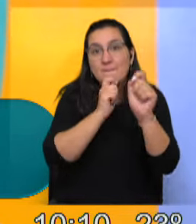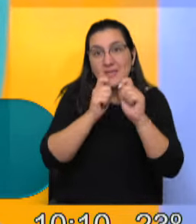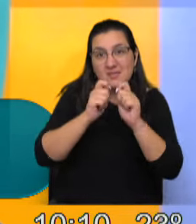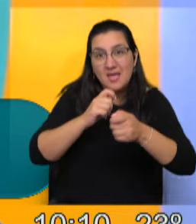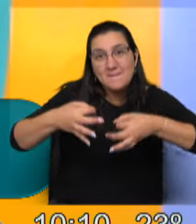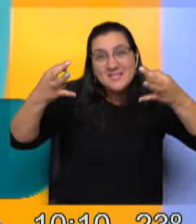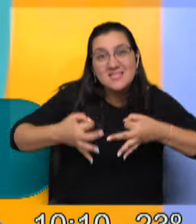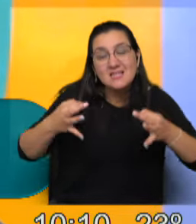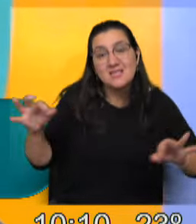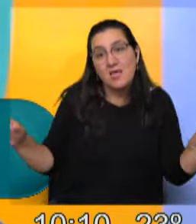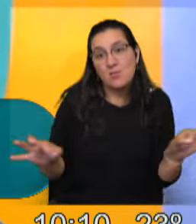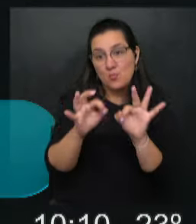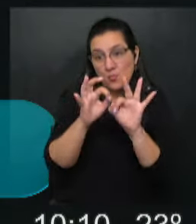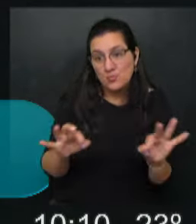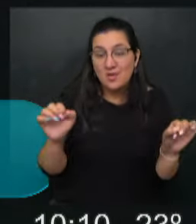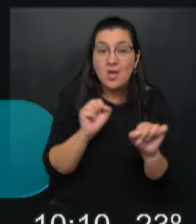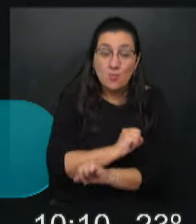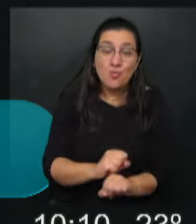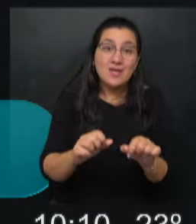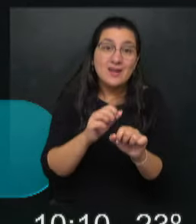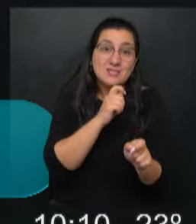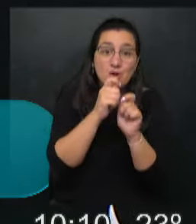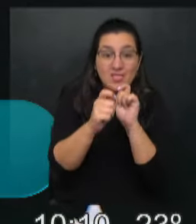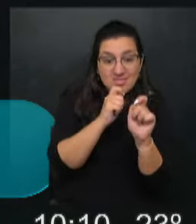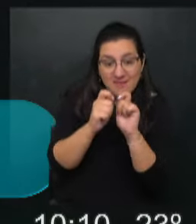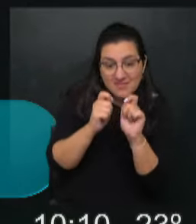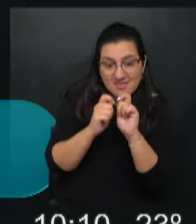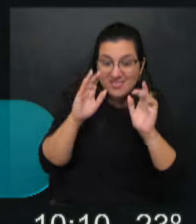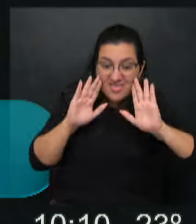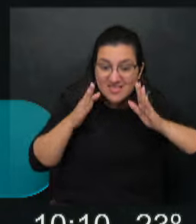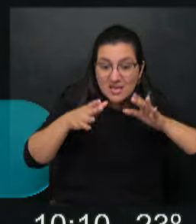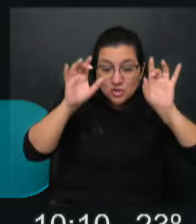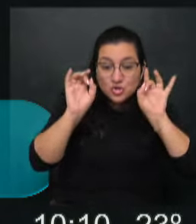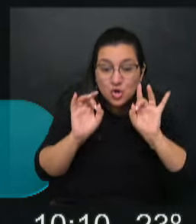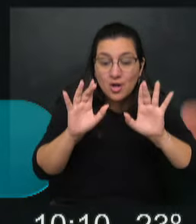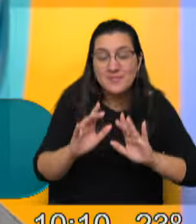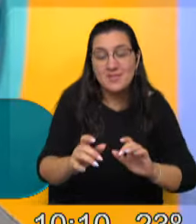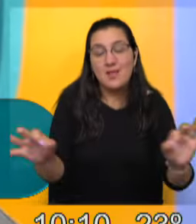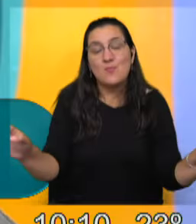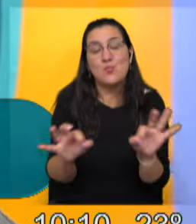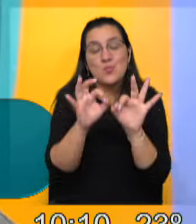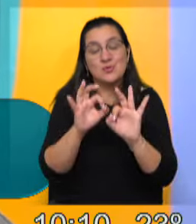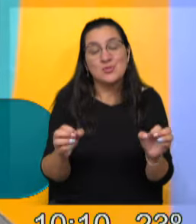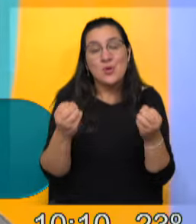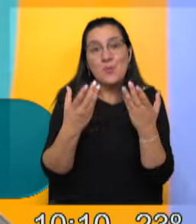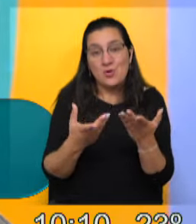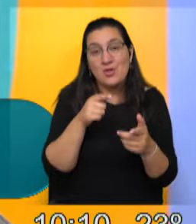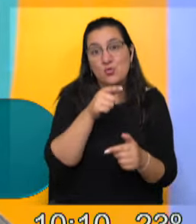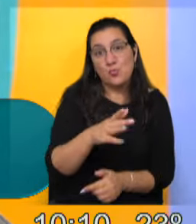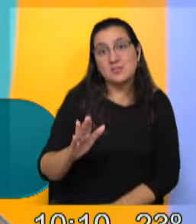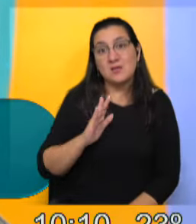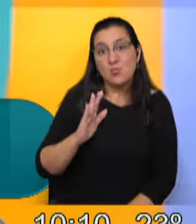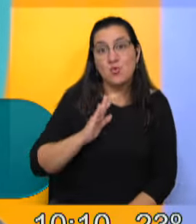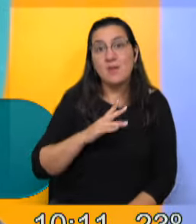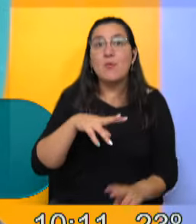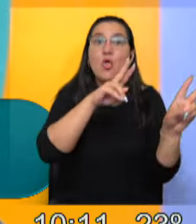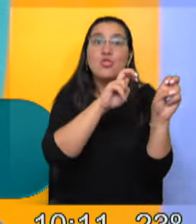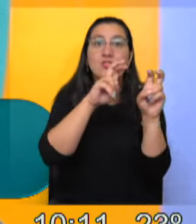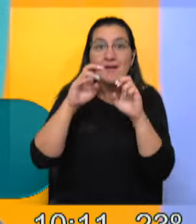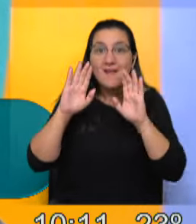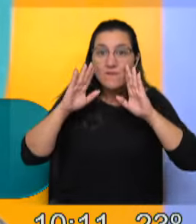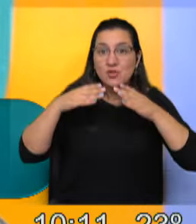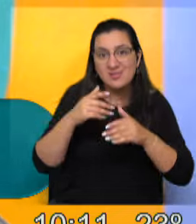en música y poder hacer una entrevista enorme dedicada solamente a la música, porque sé que por el hecho de ser mujer, por las temáticas que